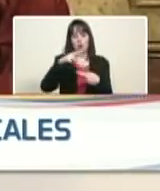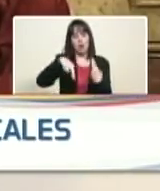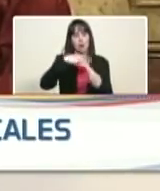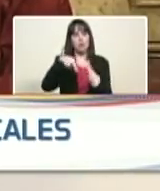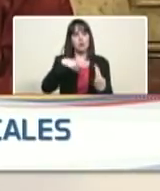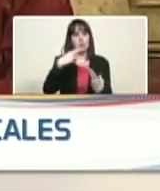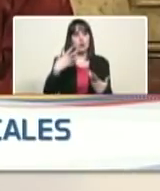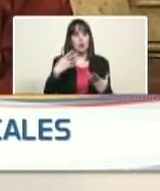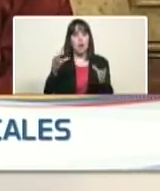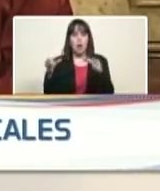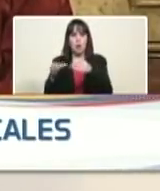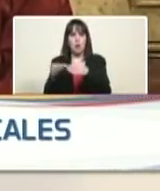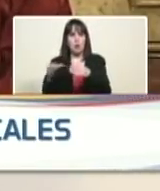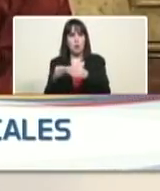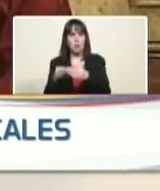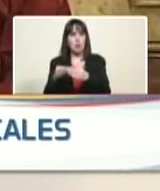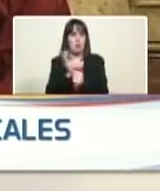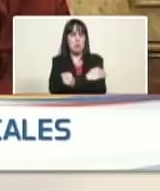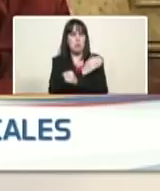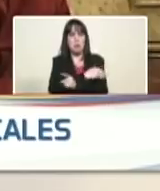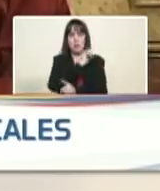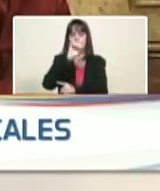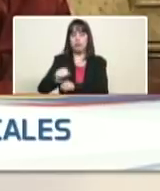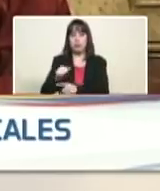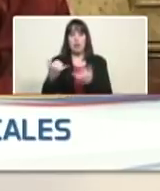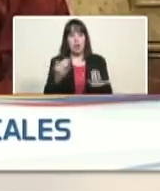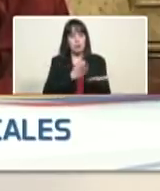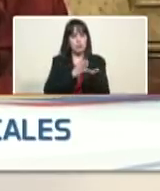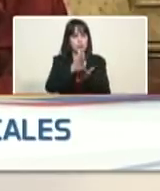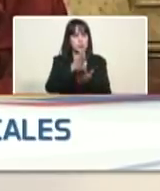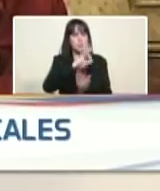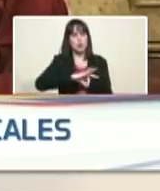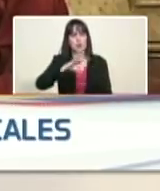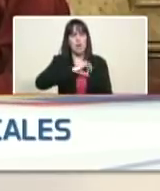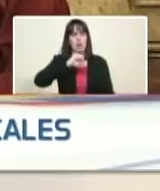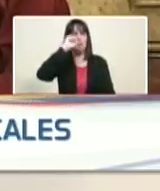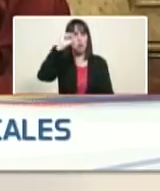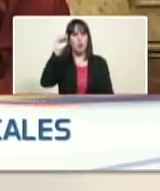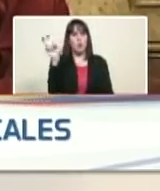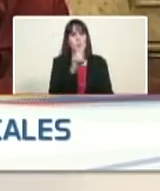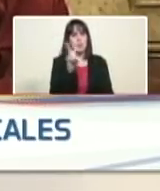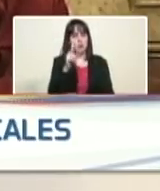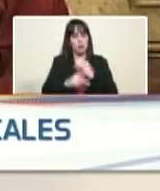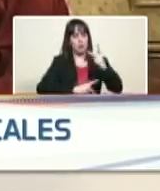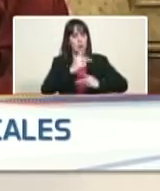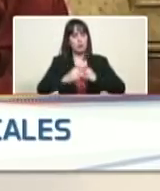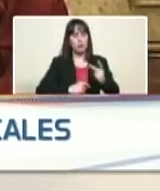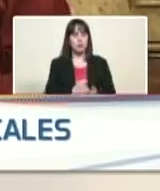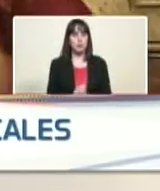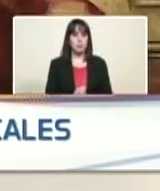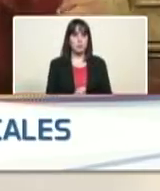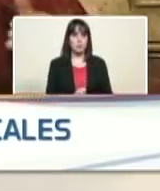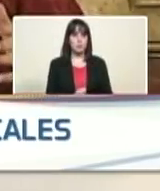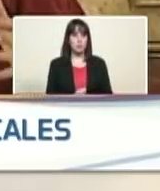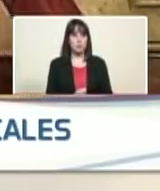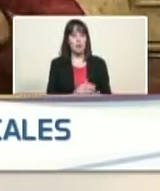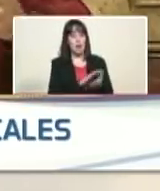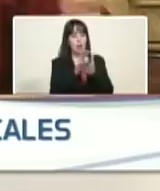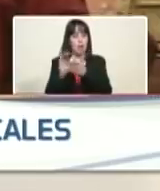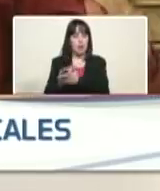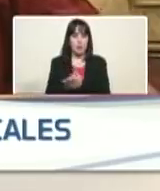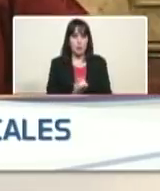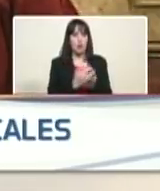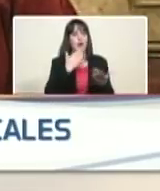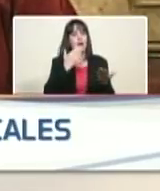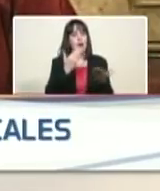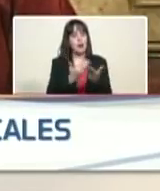para retomar la vía al socialismo venezolano, la vía venezolana al socialismo productivo. Así que, compañeros, les